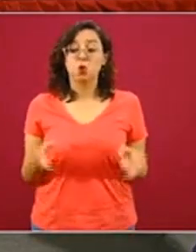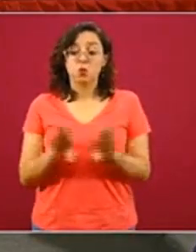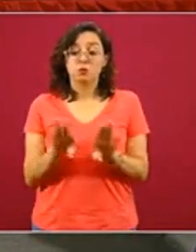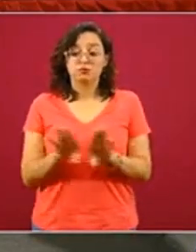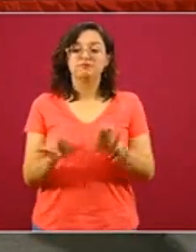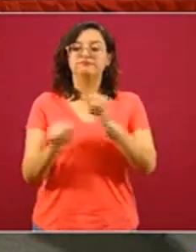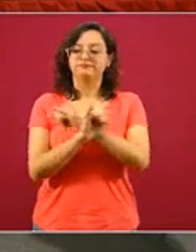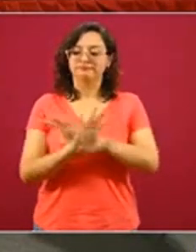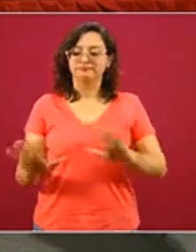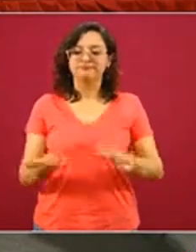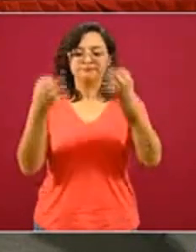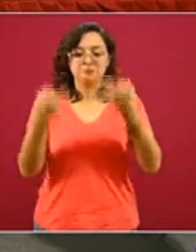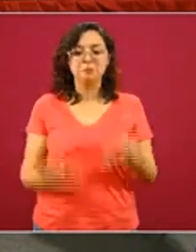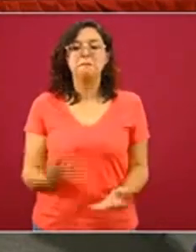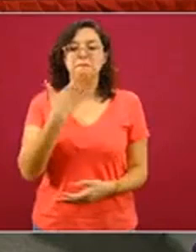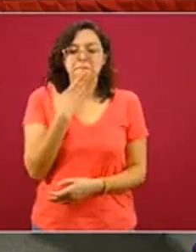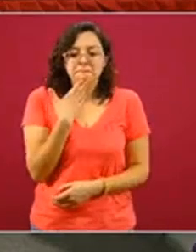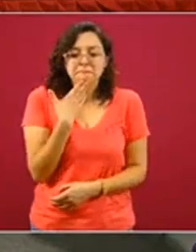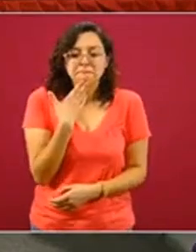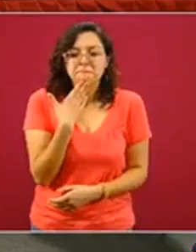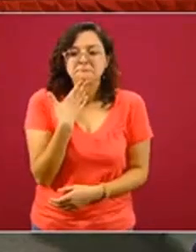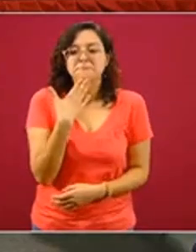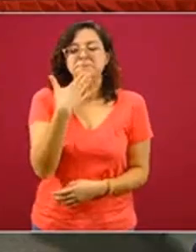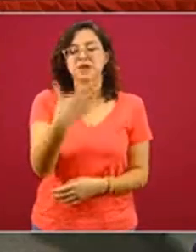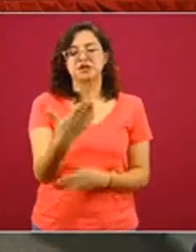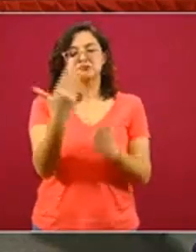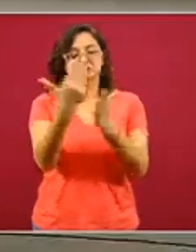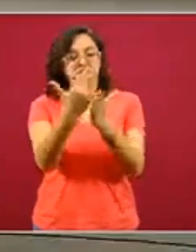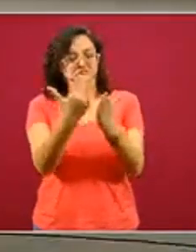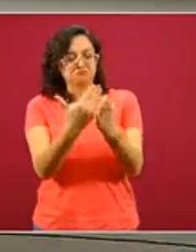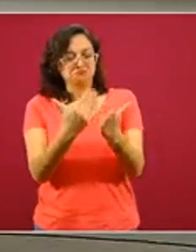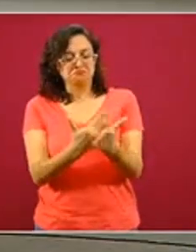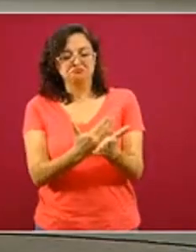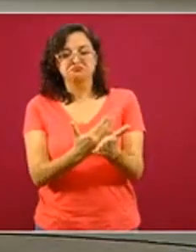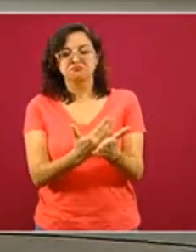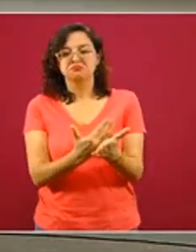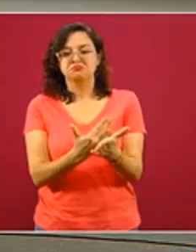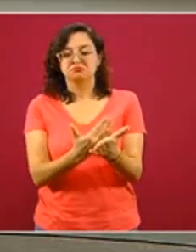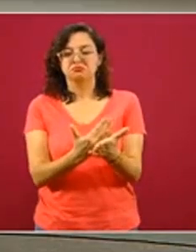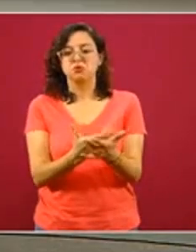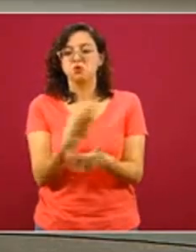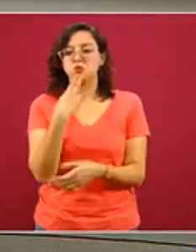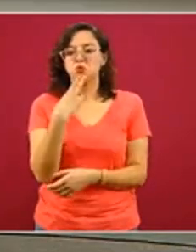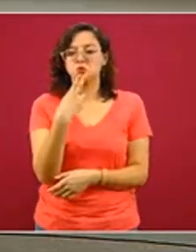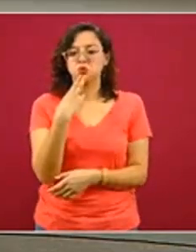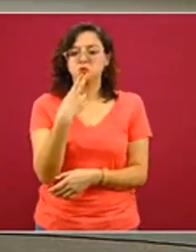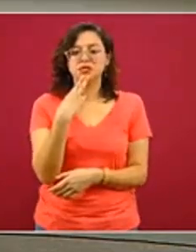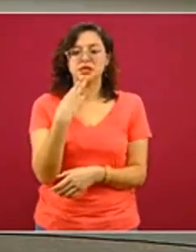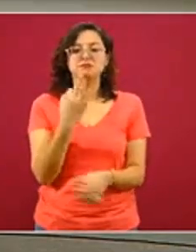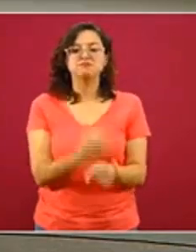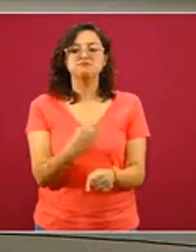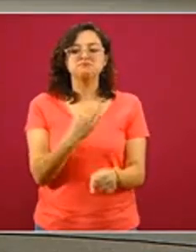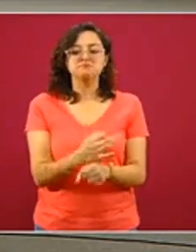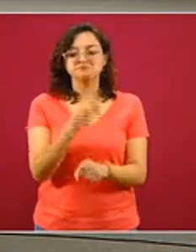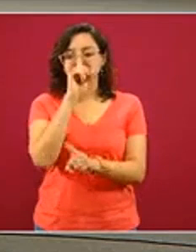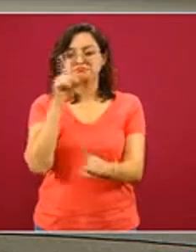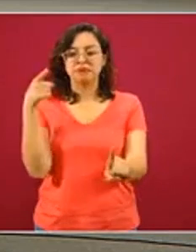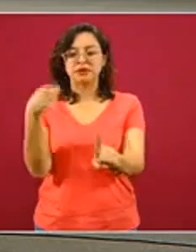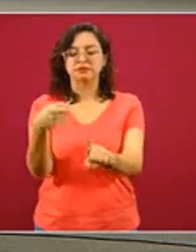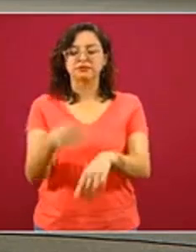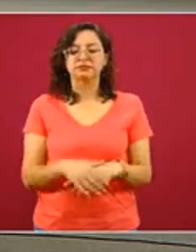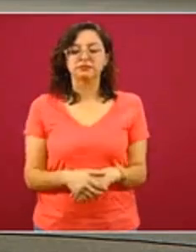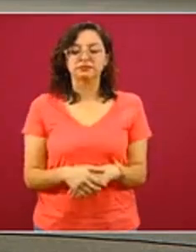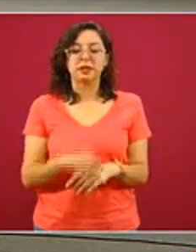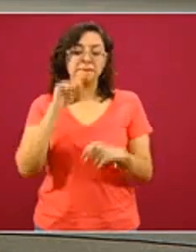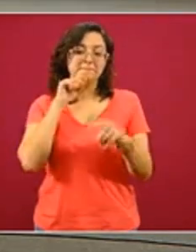información con un sentido riguroso, técnico, útil para estos fines y de acceso a